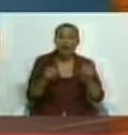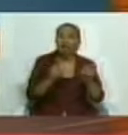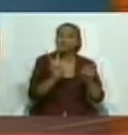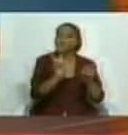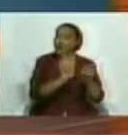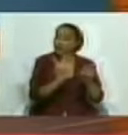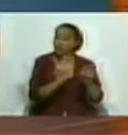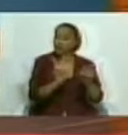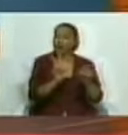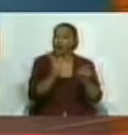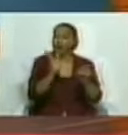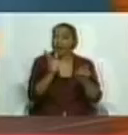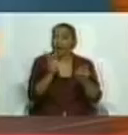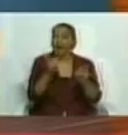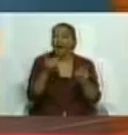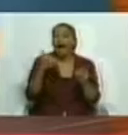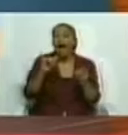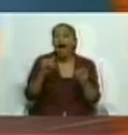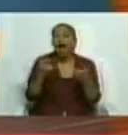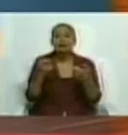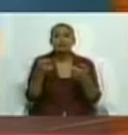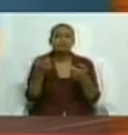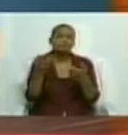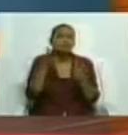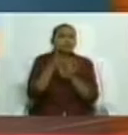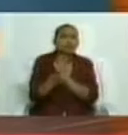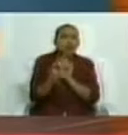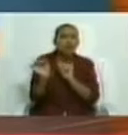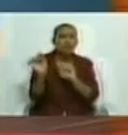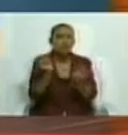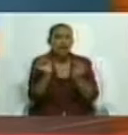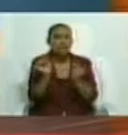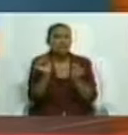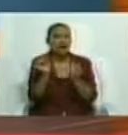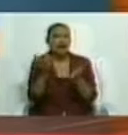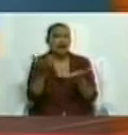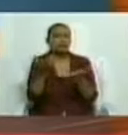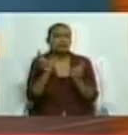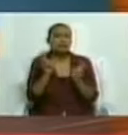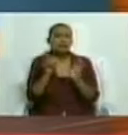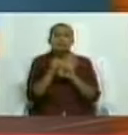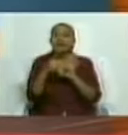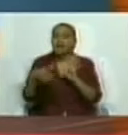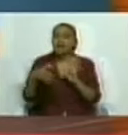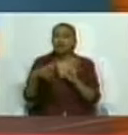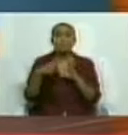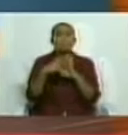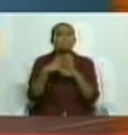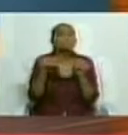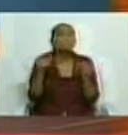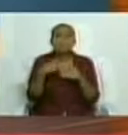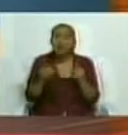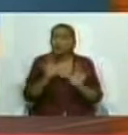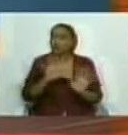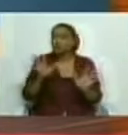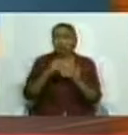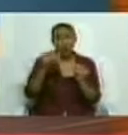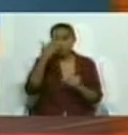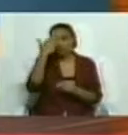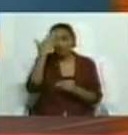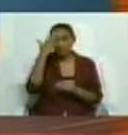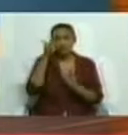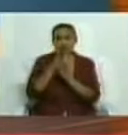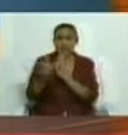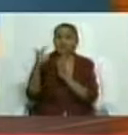necesarias está bien para combatir el crimen pero con en Estados Unidos todos sabemos que muchas veces las acciones